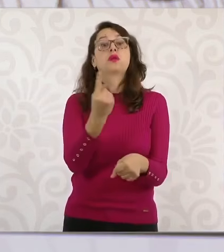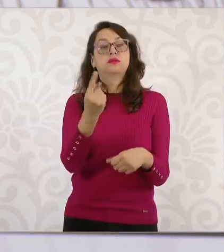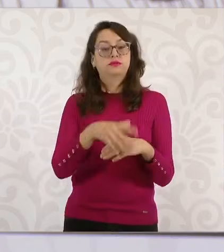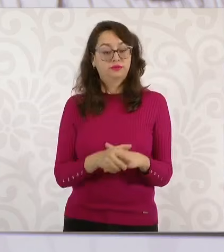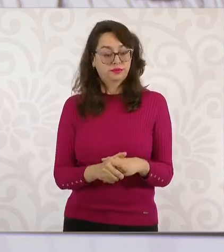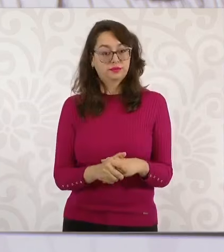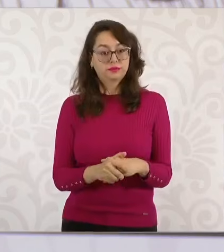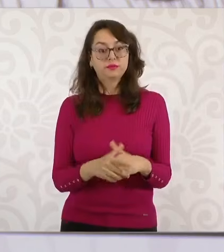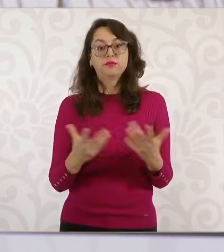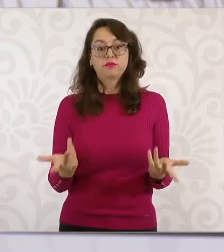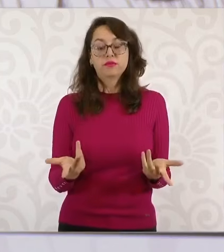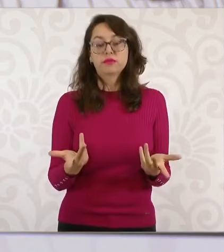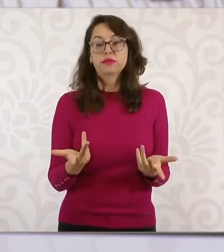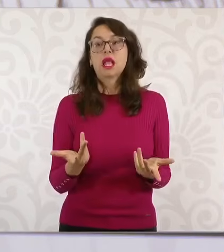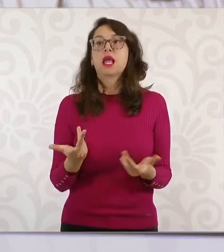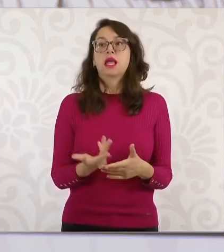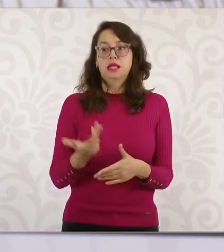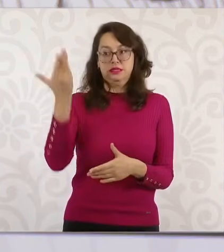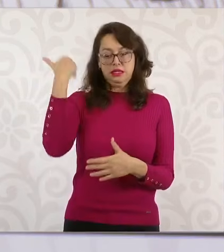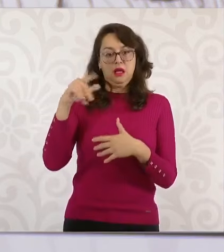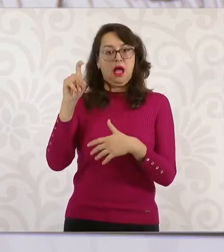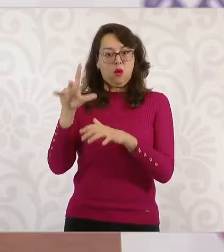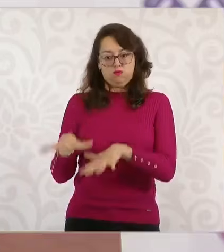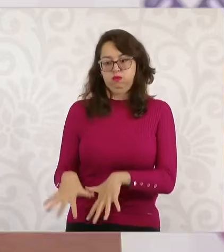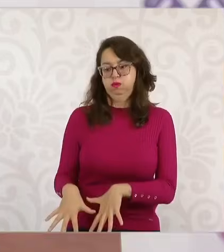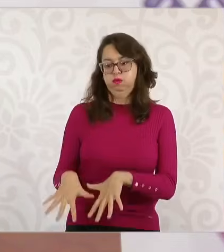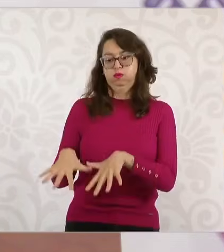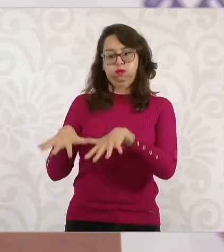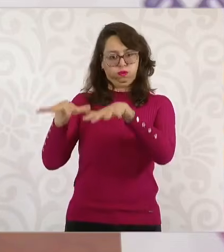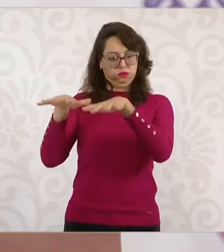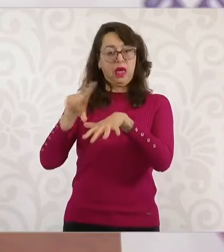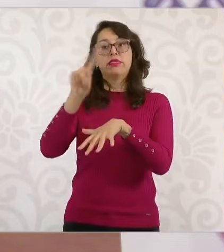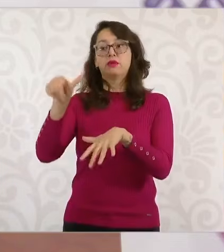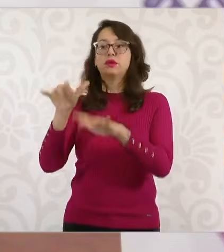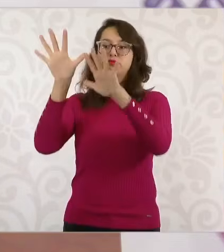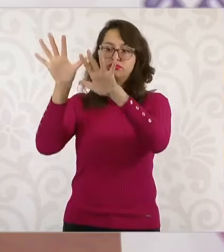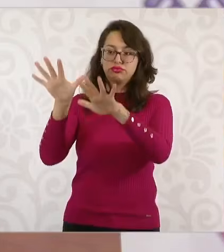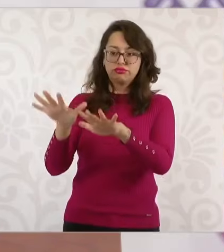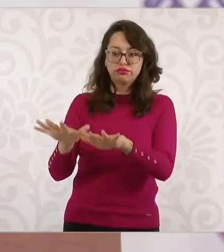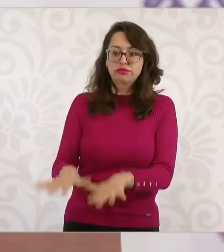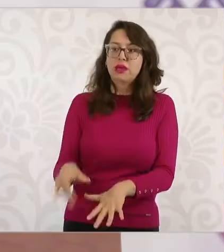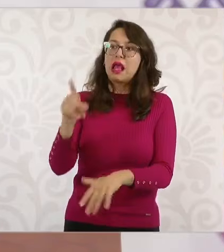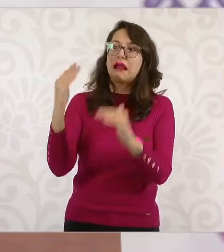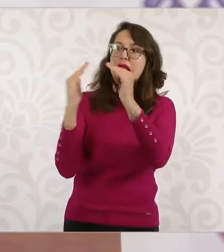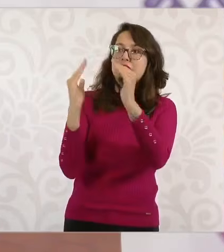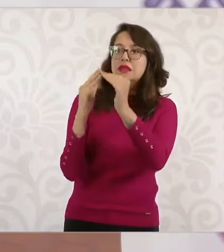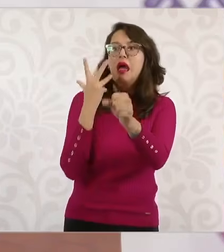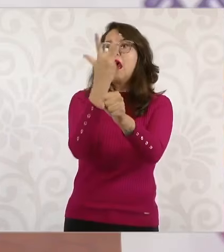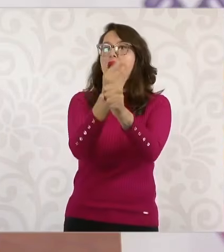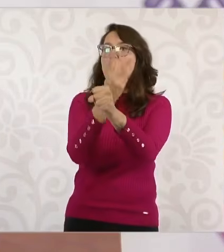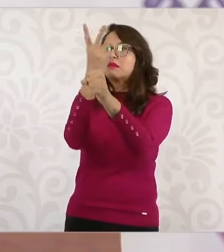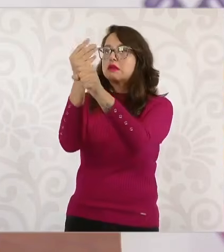porque pues se dio un apoyo para mejorar las casas. Entonces, una vez que